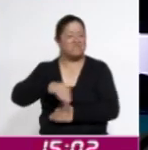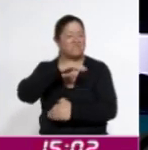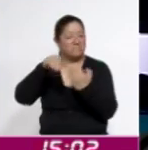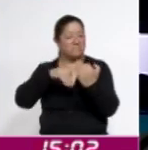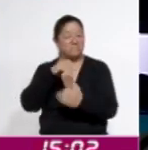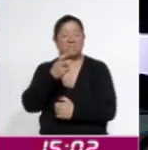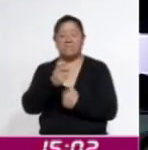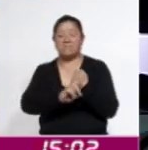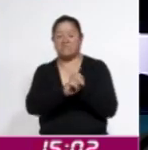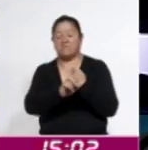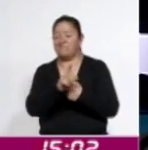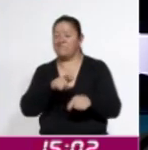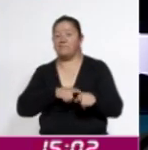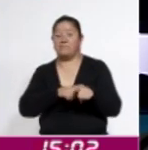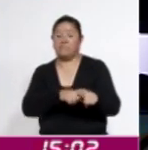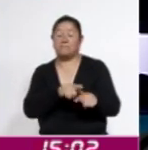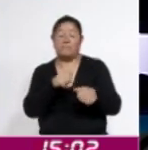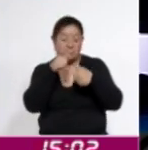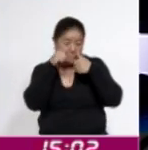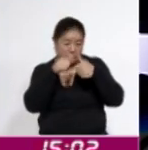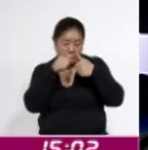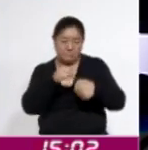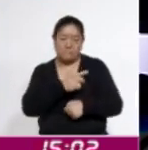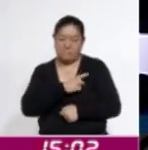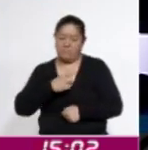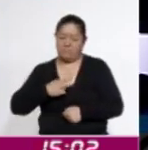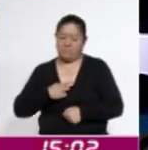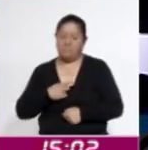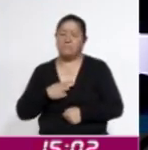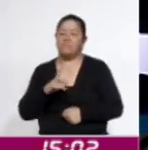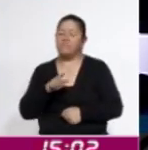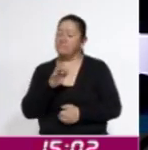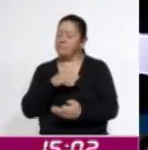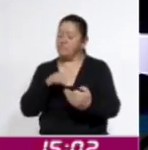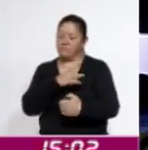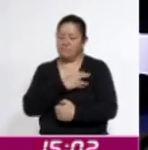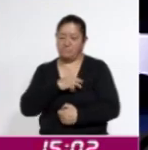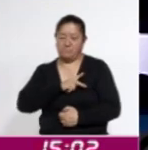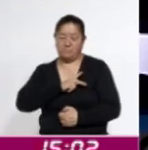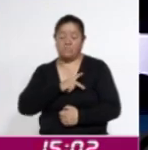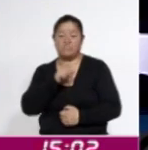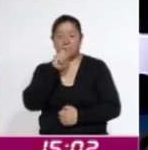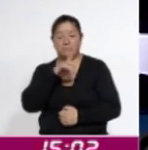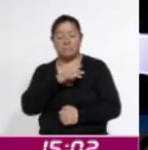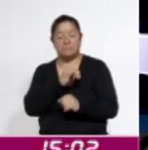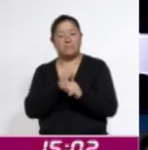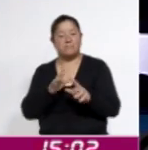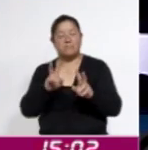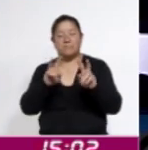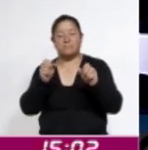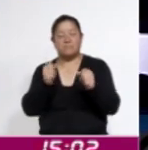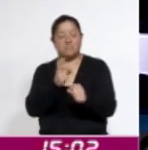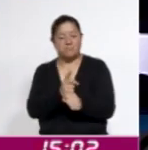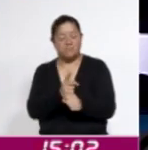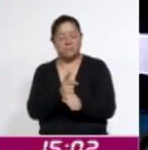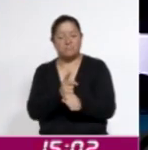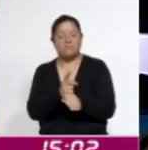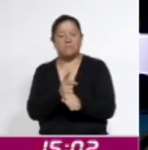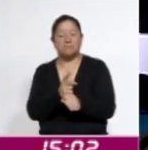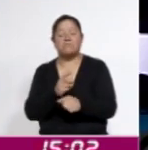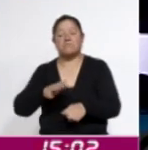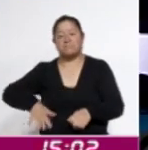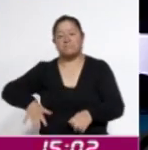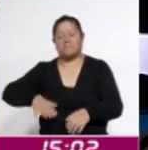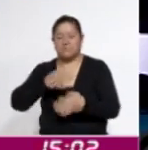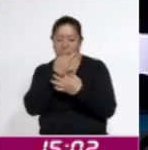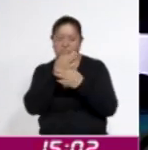aún prevalece y que hay que estar muy atentos con nuestros pequeños. También tenemos información en materia de seguridad, ya le decía,